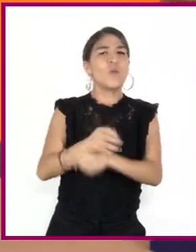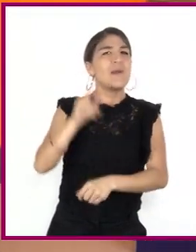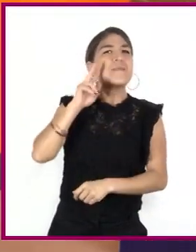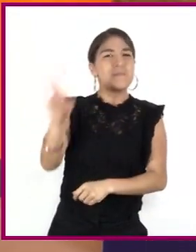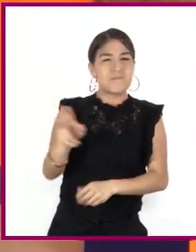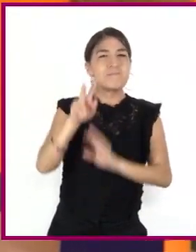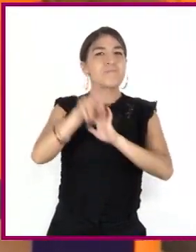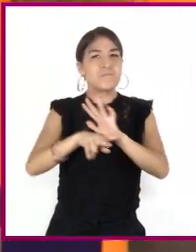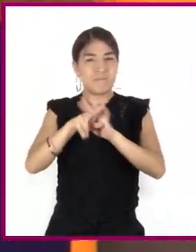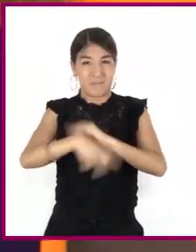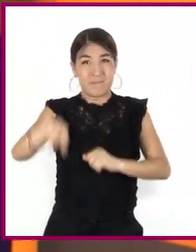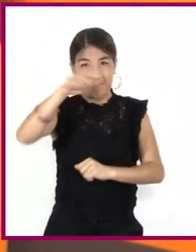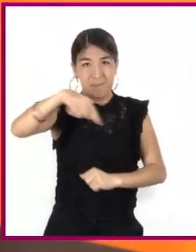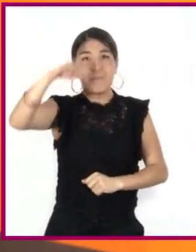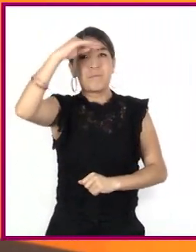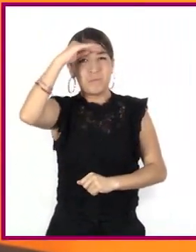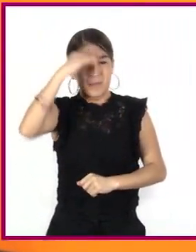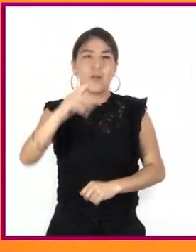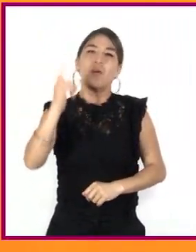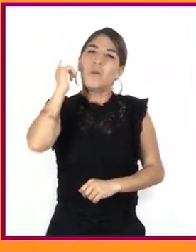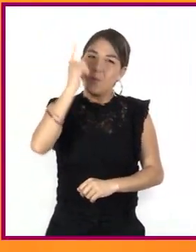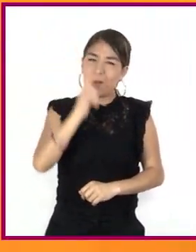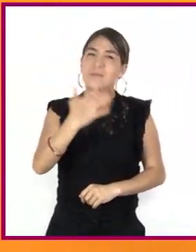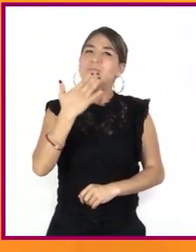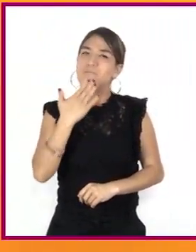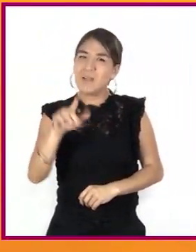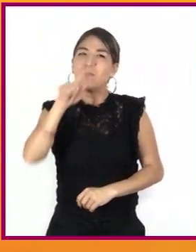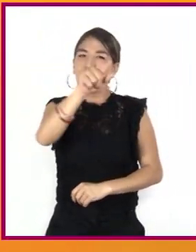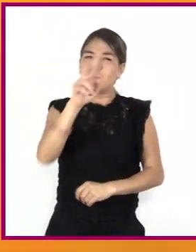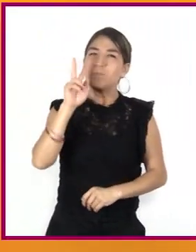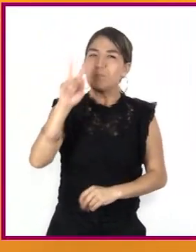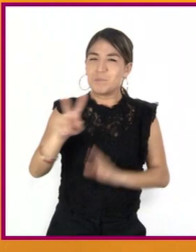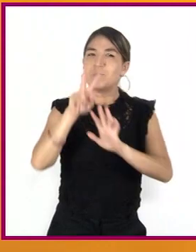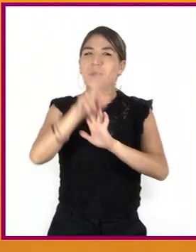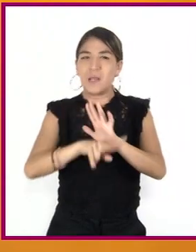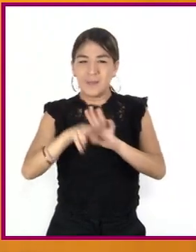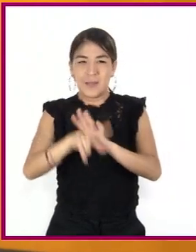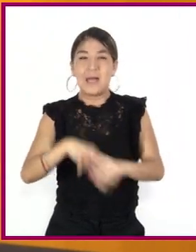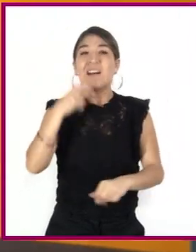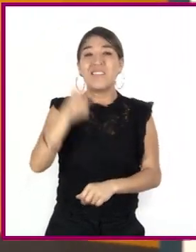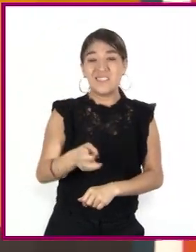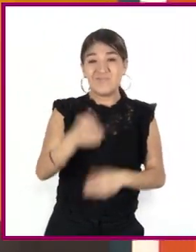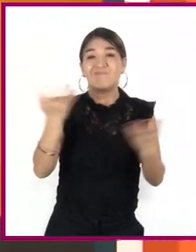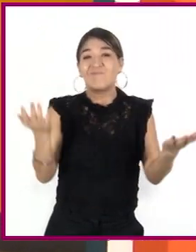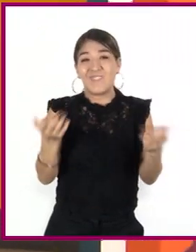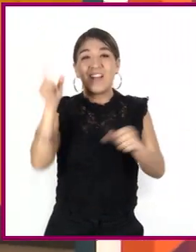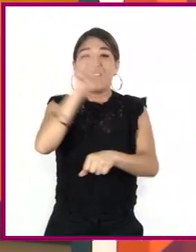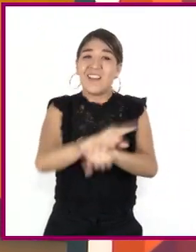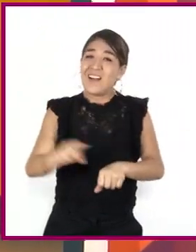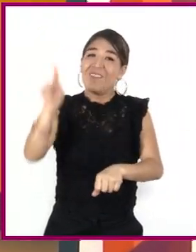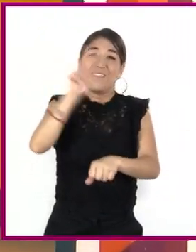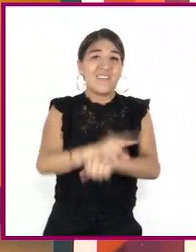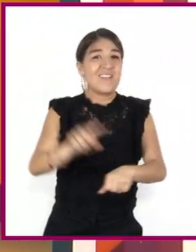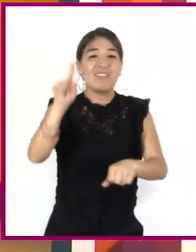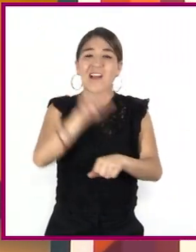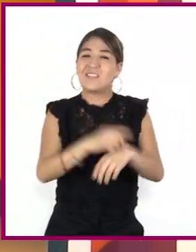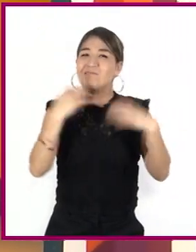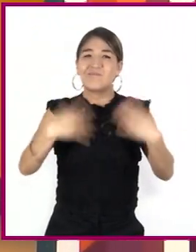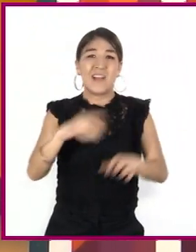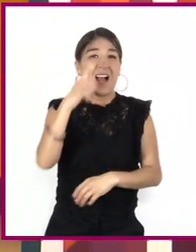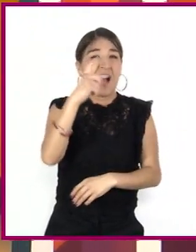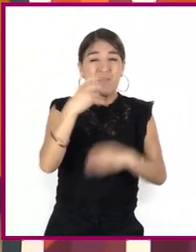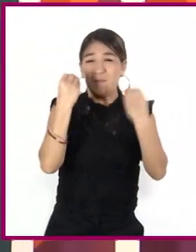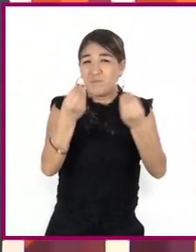hizo reflexionar? Esperemos que sí. Como ven, en nuestra vida cotidiana desperdiciamos muchísima agua. Si agregamos